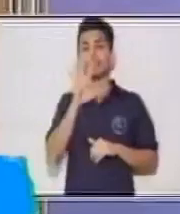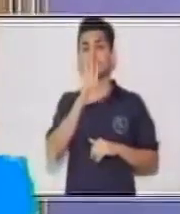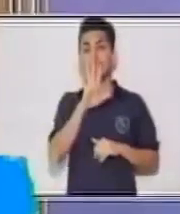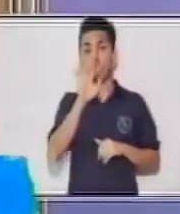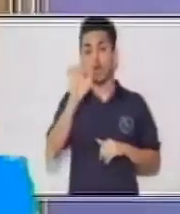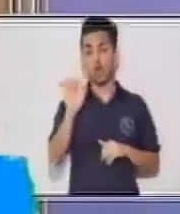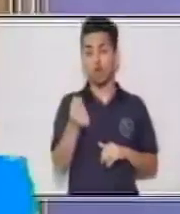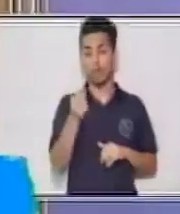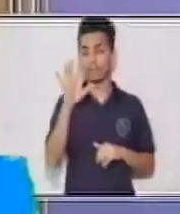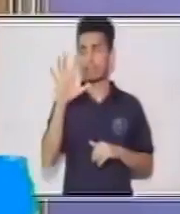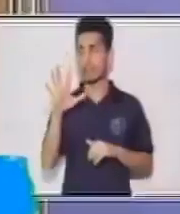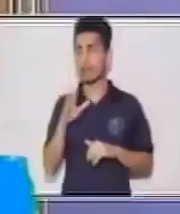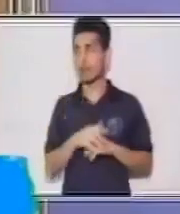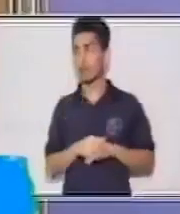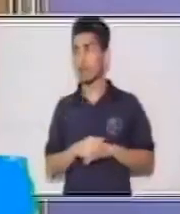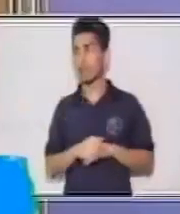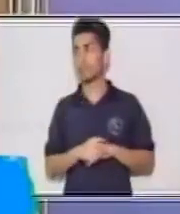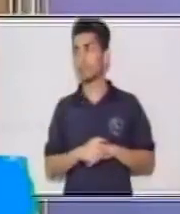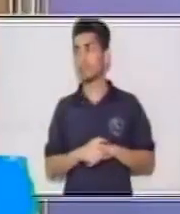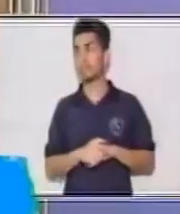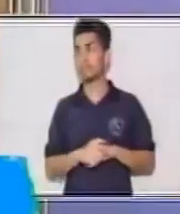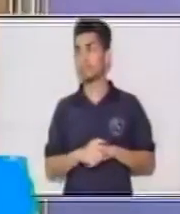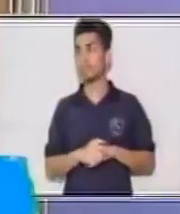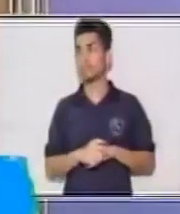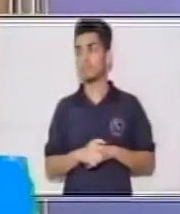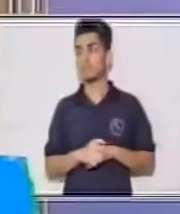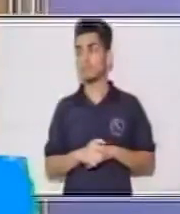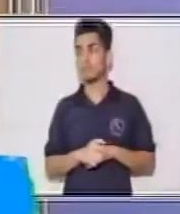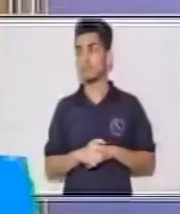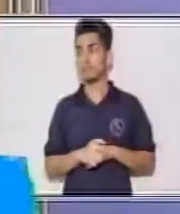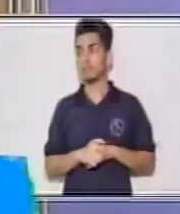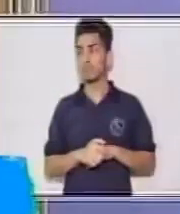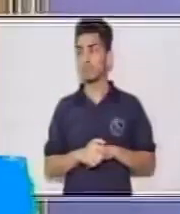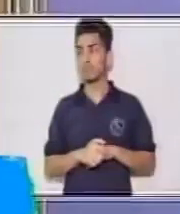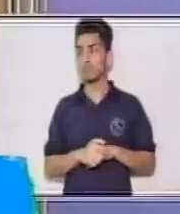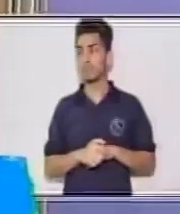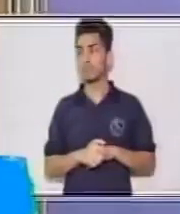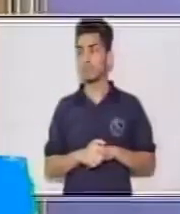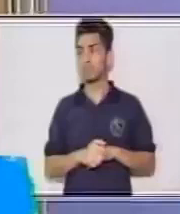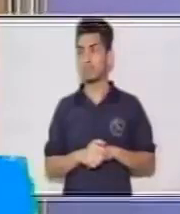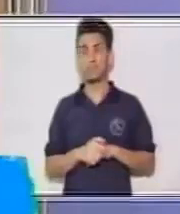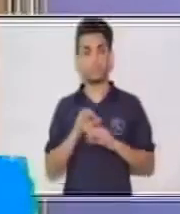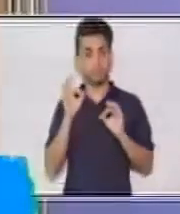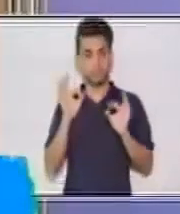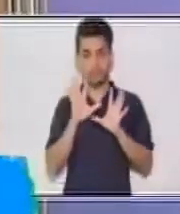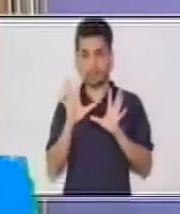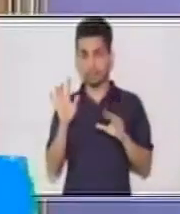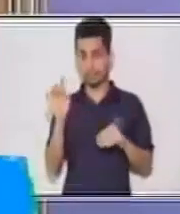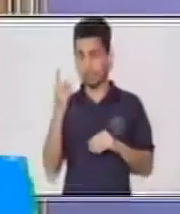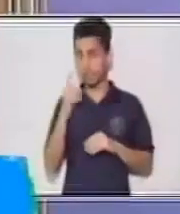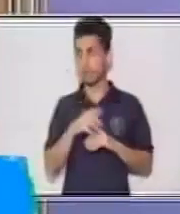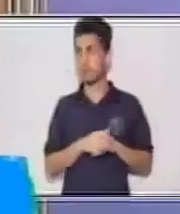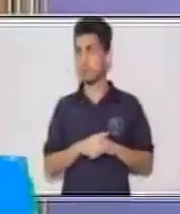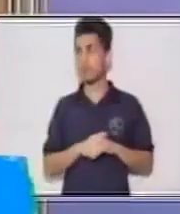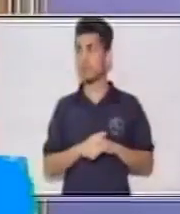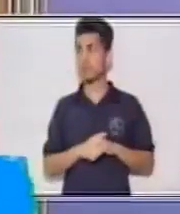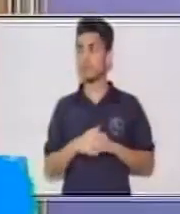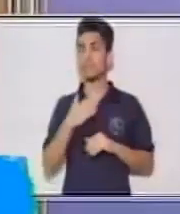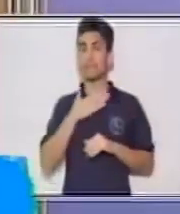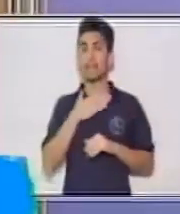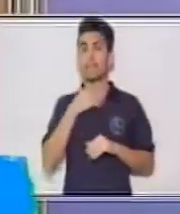5,5. Entonces, está en 5 en X y 5 en Y. Entonces, muy bien, ya tenemos el primer punto. ¿Cómo se llamaba este